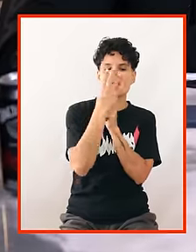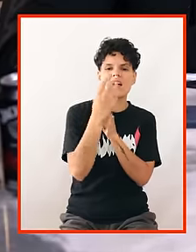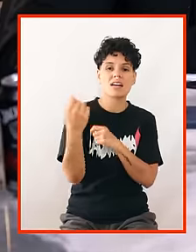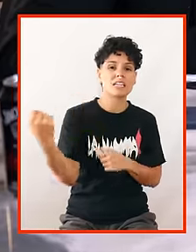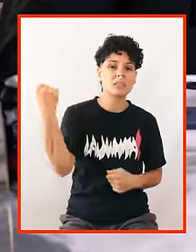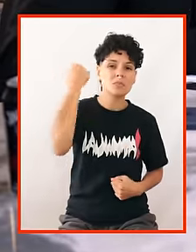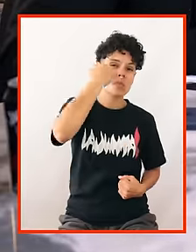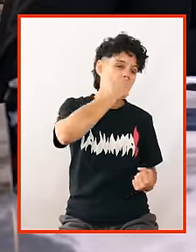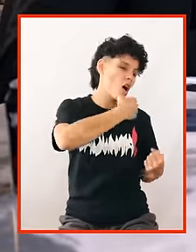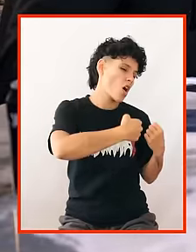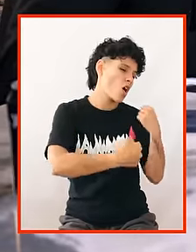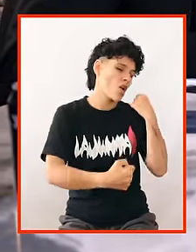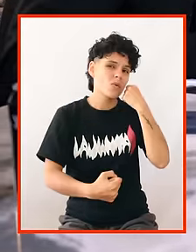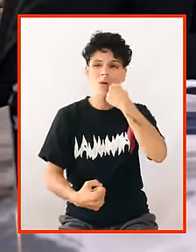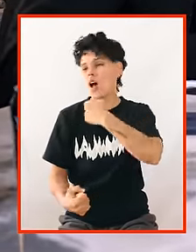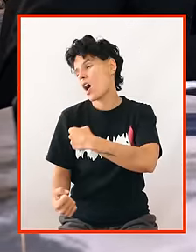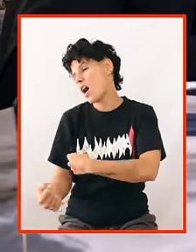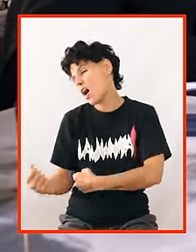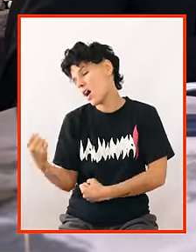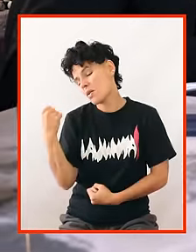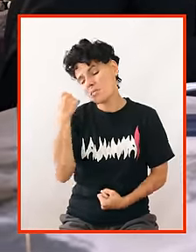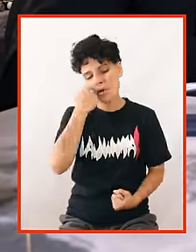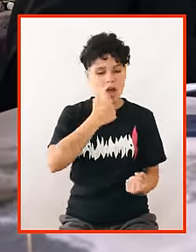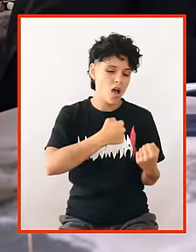cabrón chico, ¿no? Un combo en los hijos.